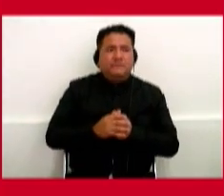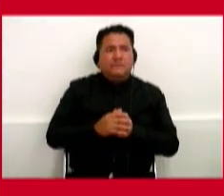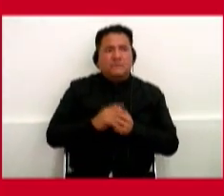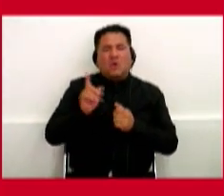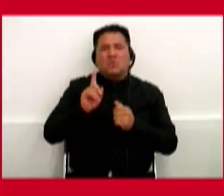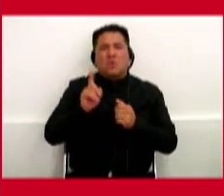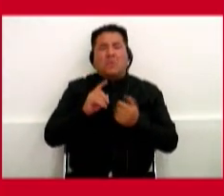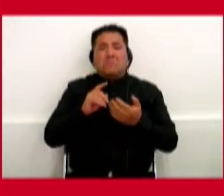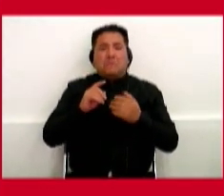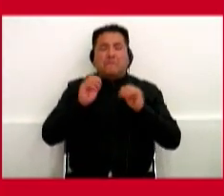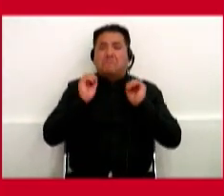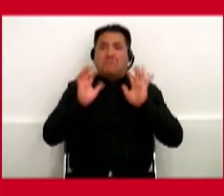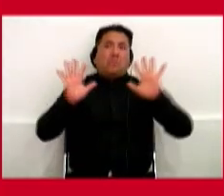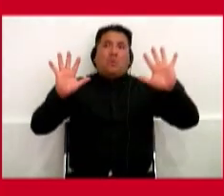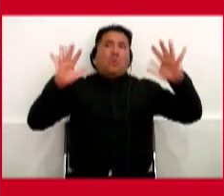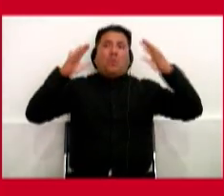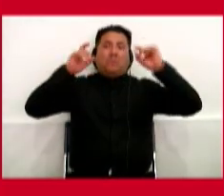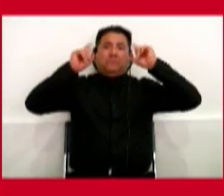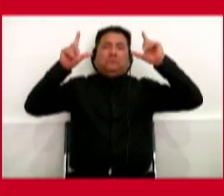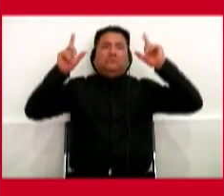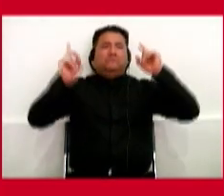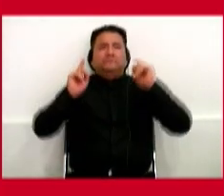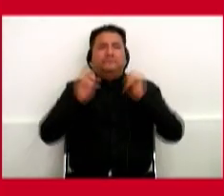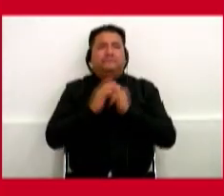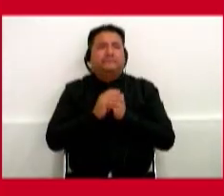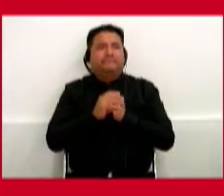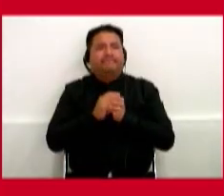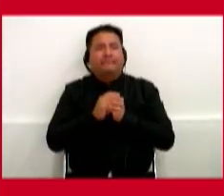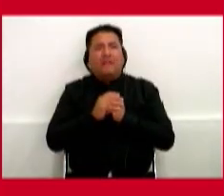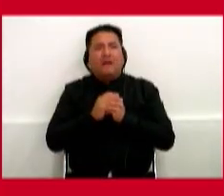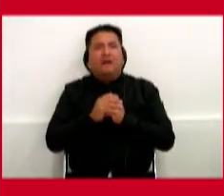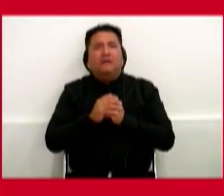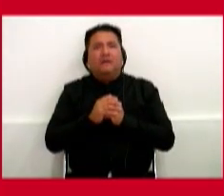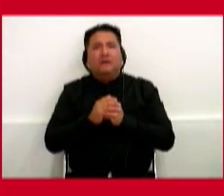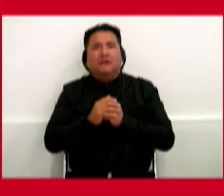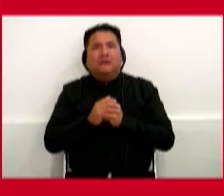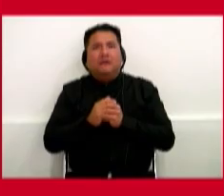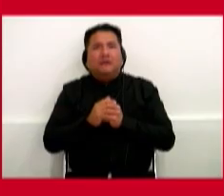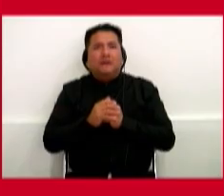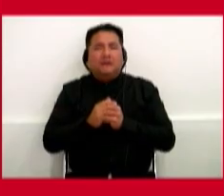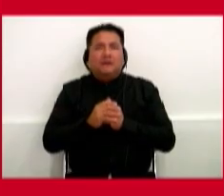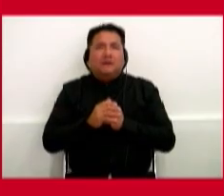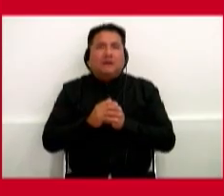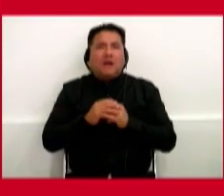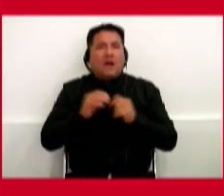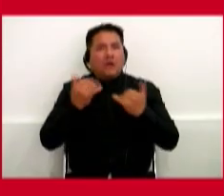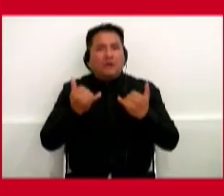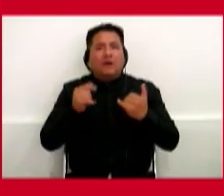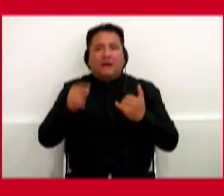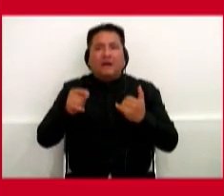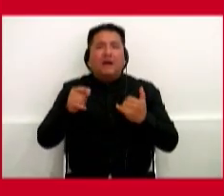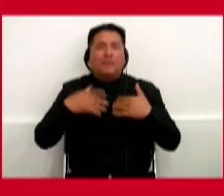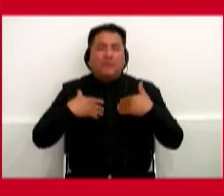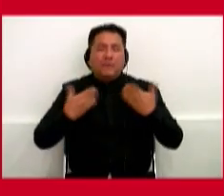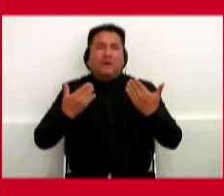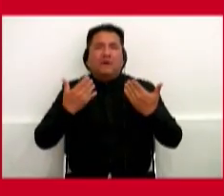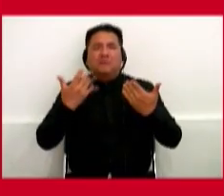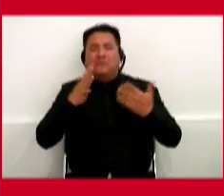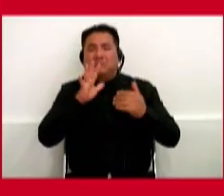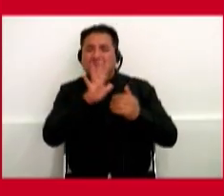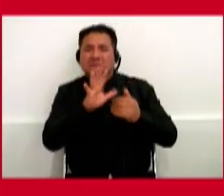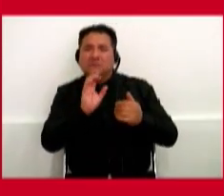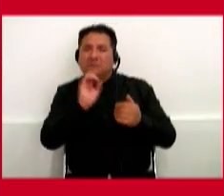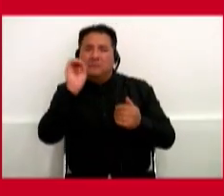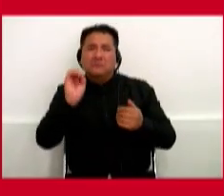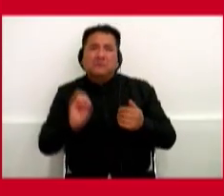te permite establecer mejoras a nivel general, y en este caso nos podía dar una mejora del 2 al 5% en